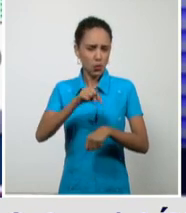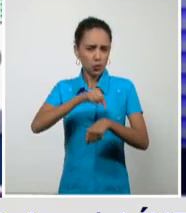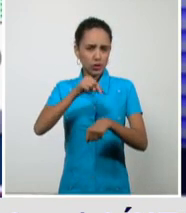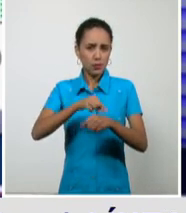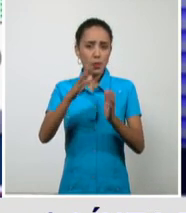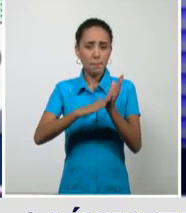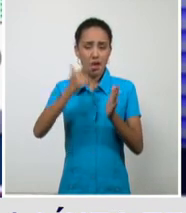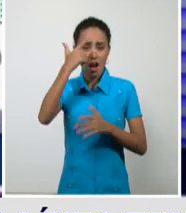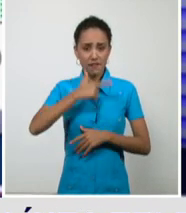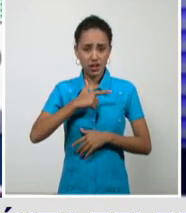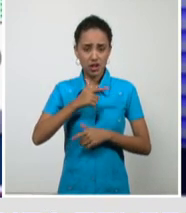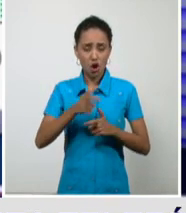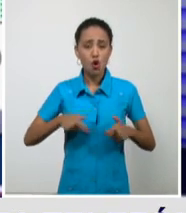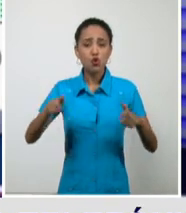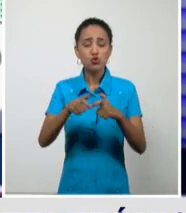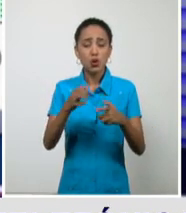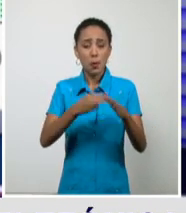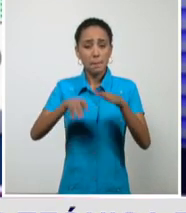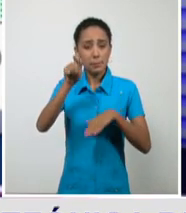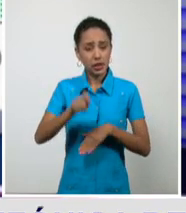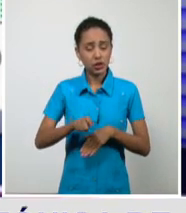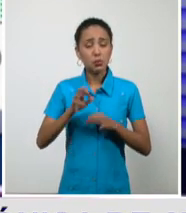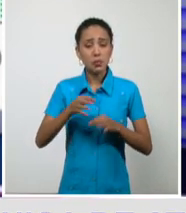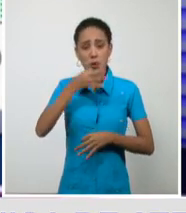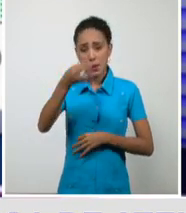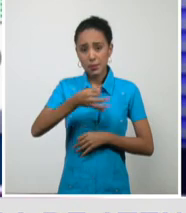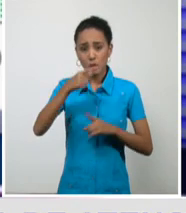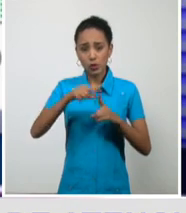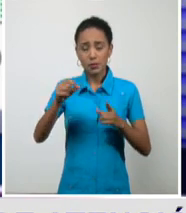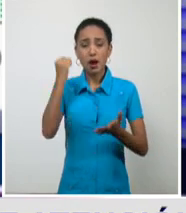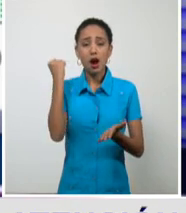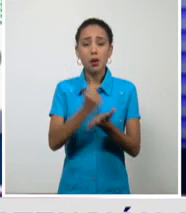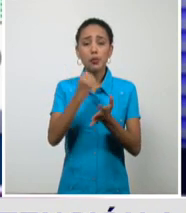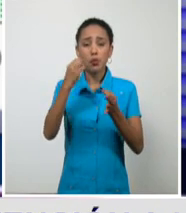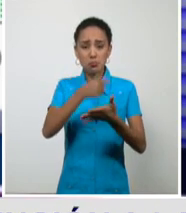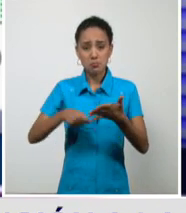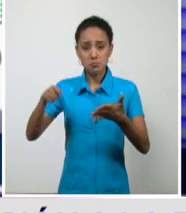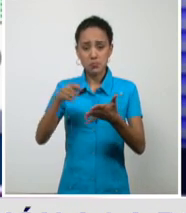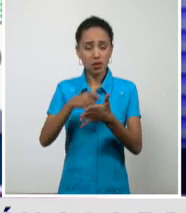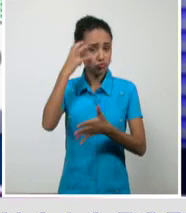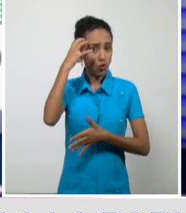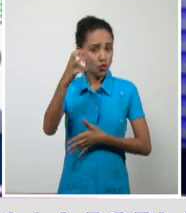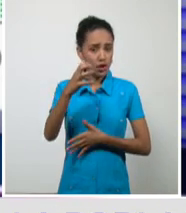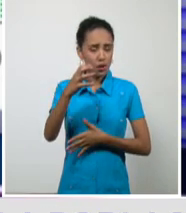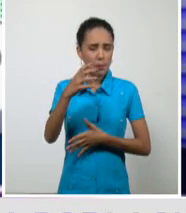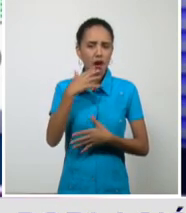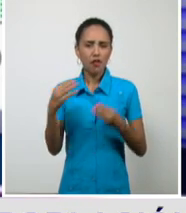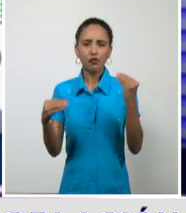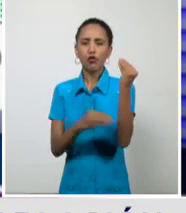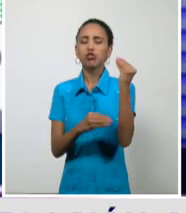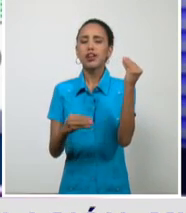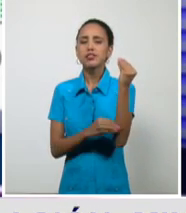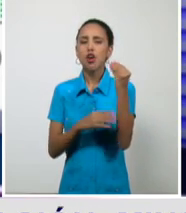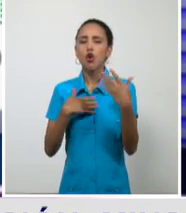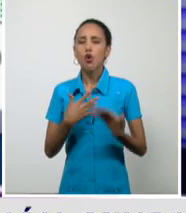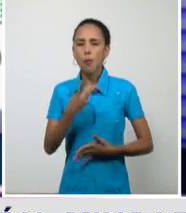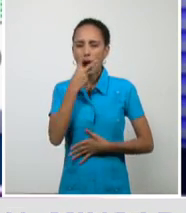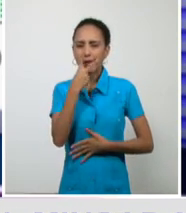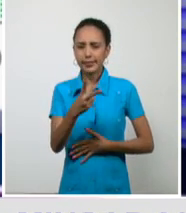Ministros trató este tema y aprobó un plan gubernamental para fortalecer el enfrentamiento a